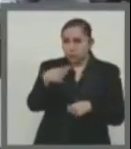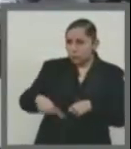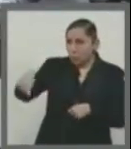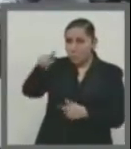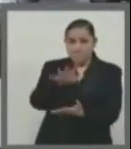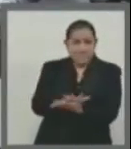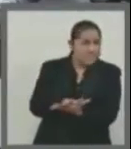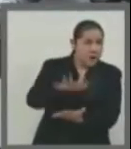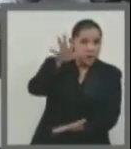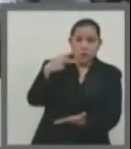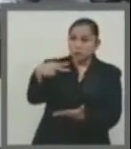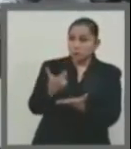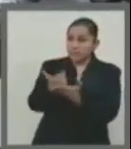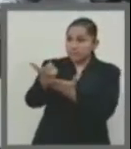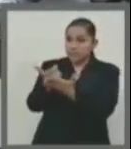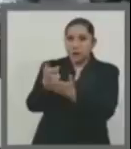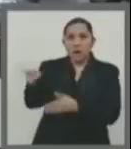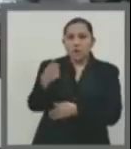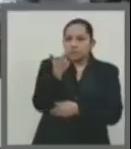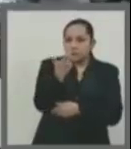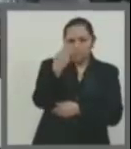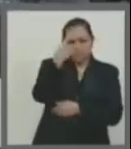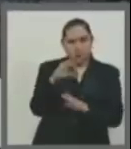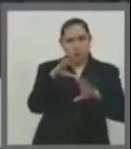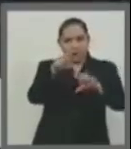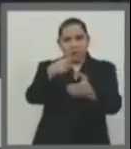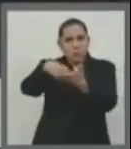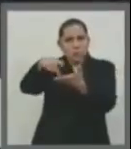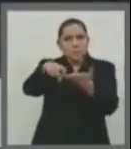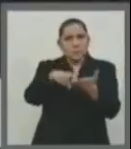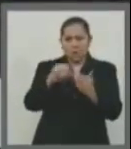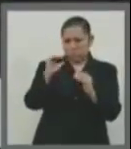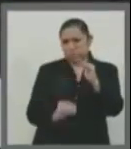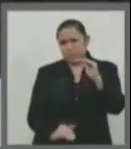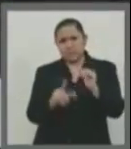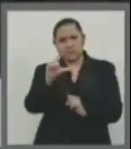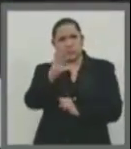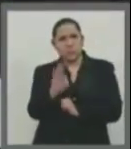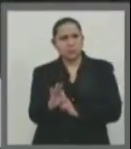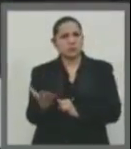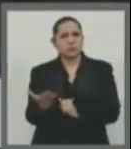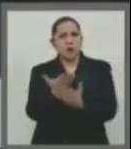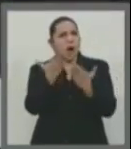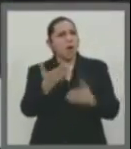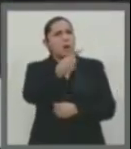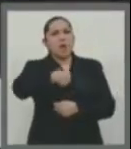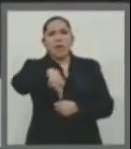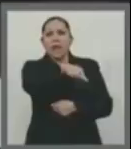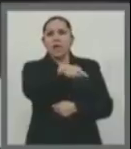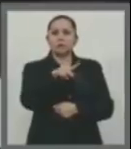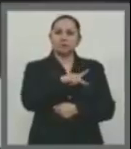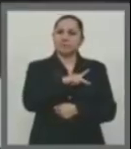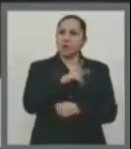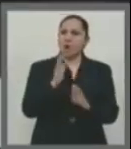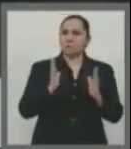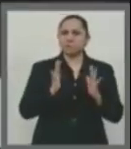un 70% de su poder adquisitivo, se ha generado una clase burocrática dorada.